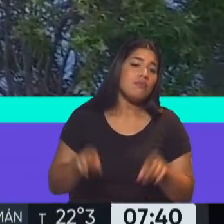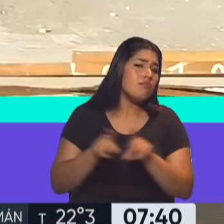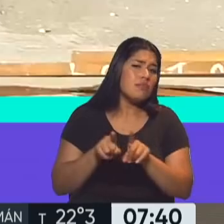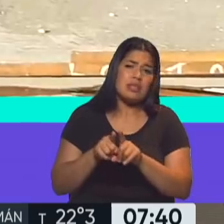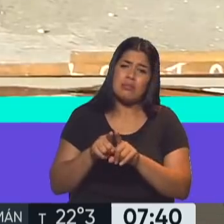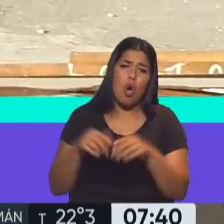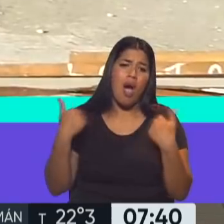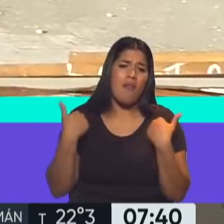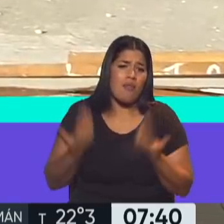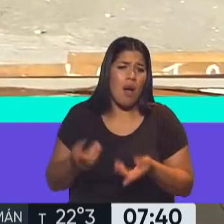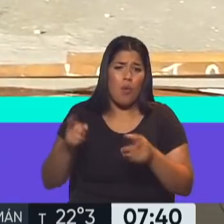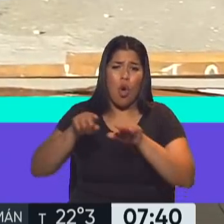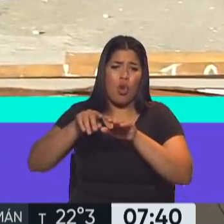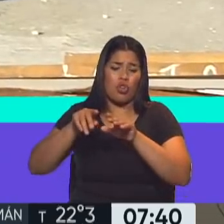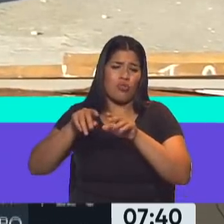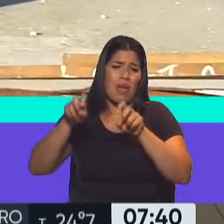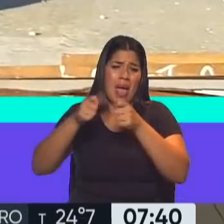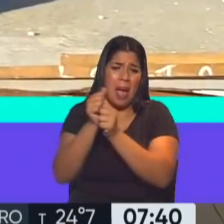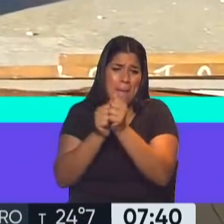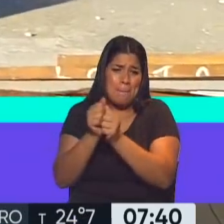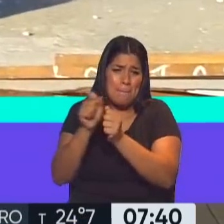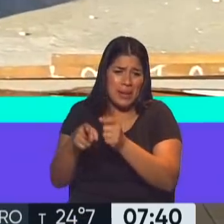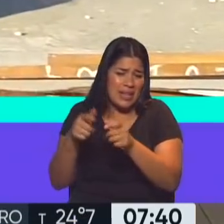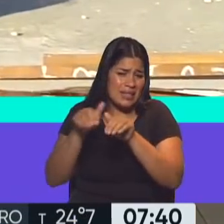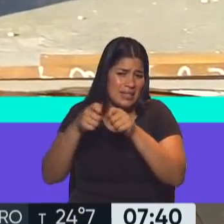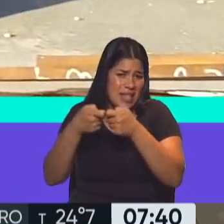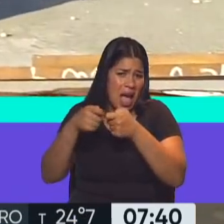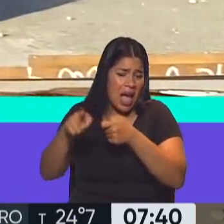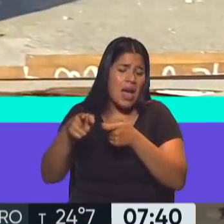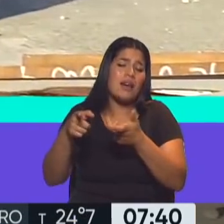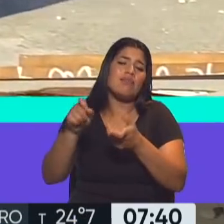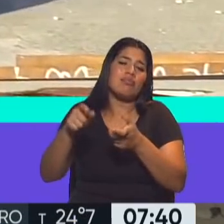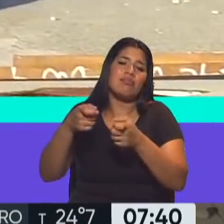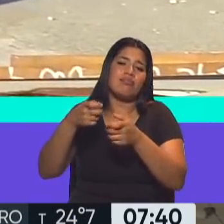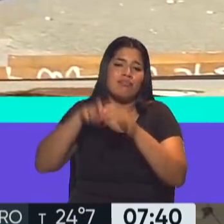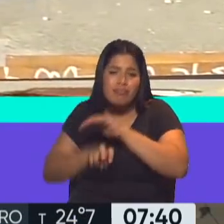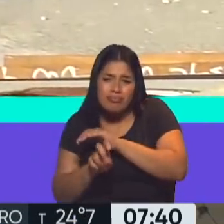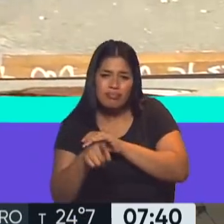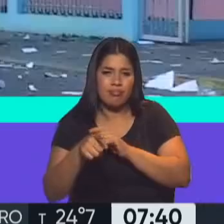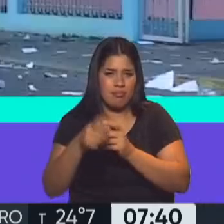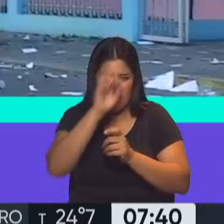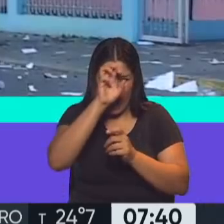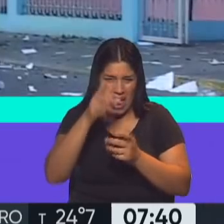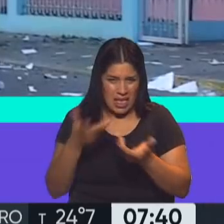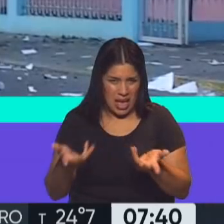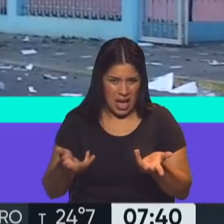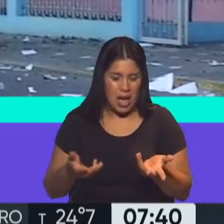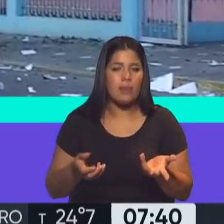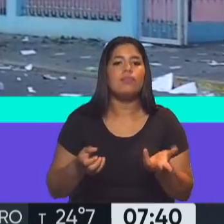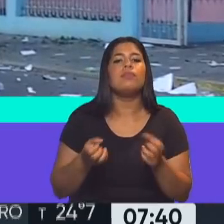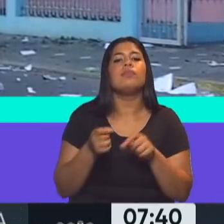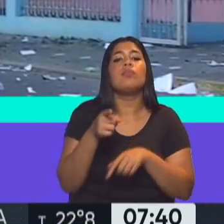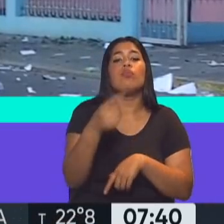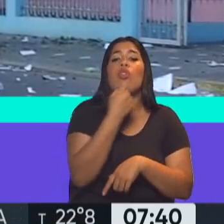lo han construido como un saco a medida para esta empresa, ¿no? Pablo, decías hace minutos que este viernes va a haber